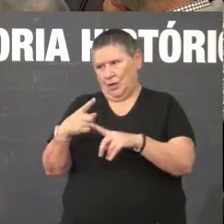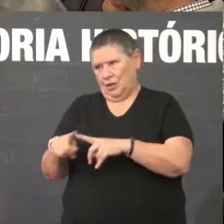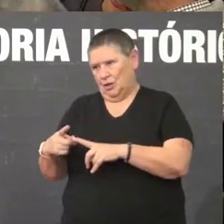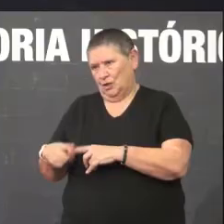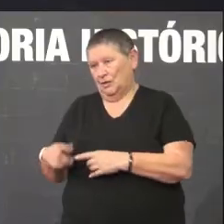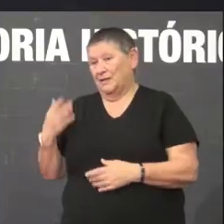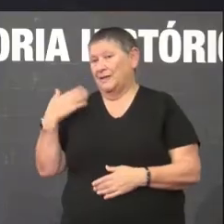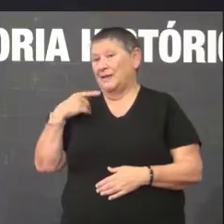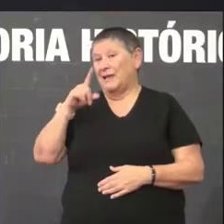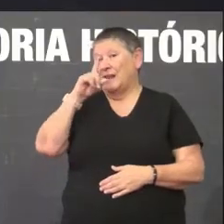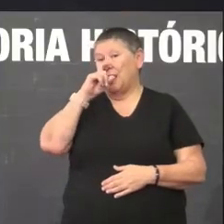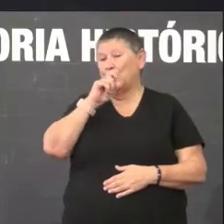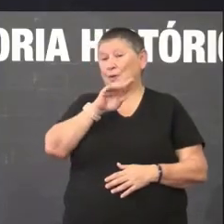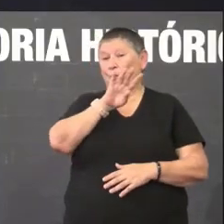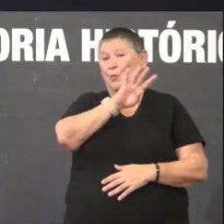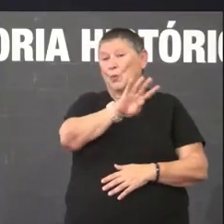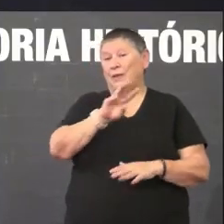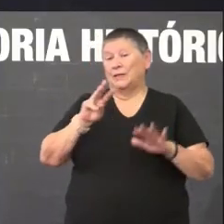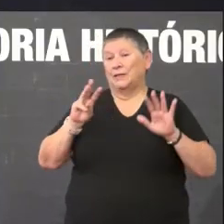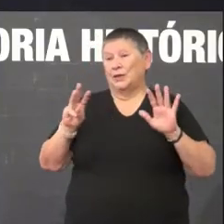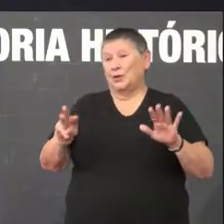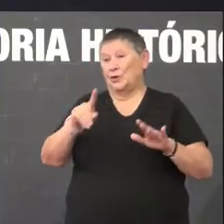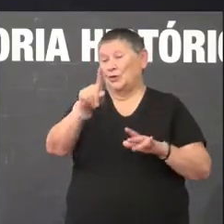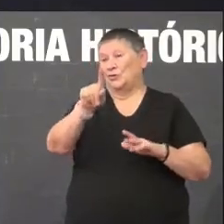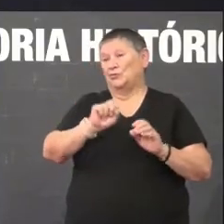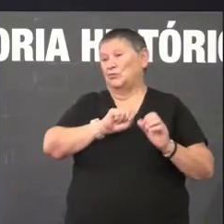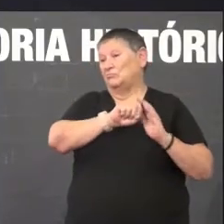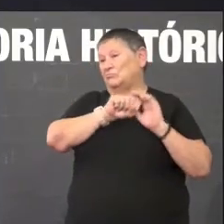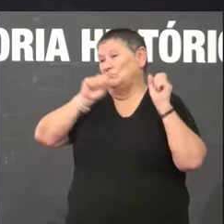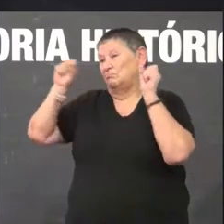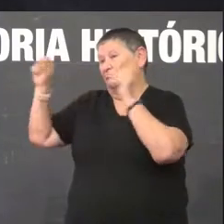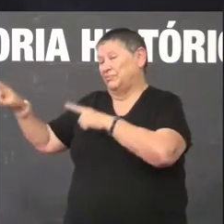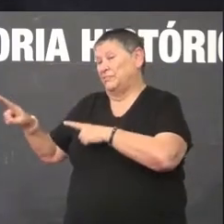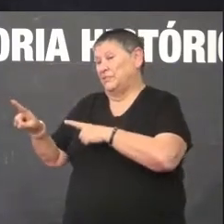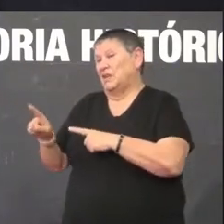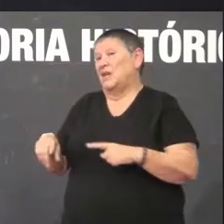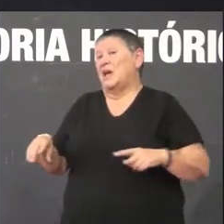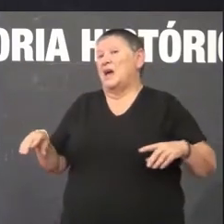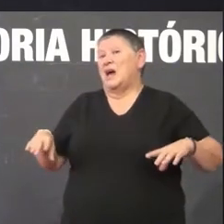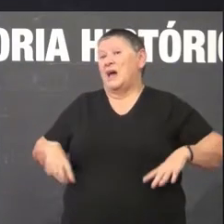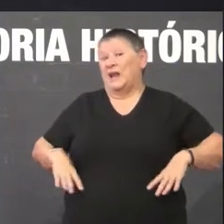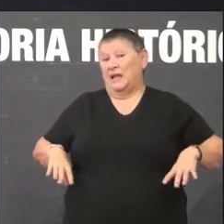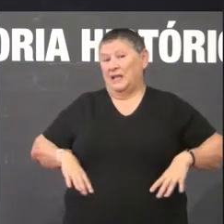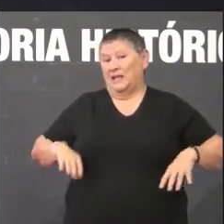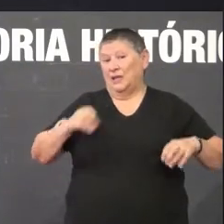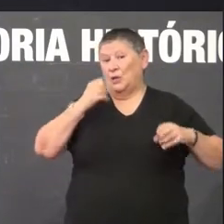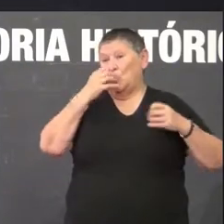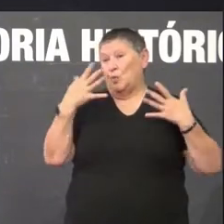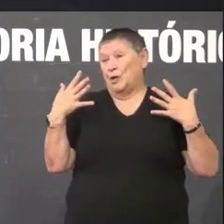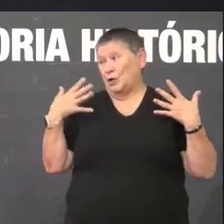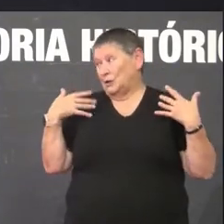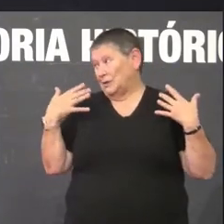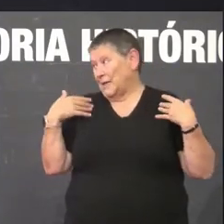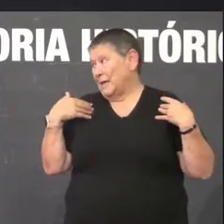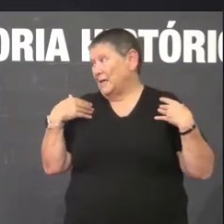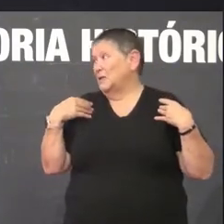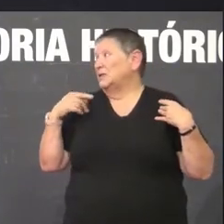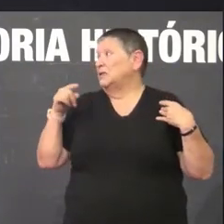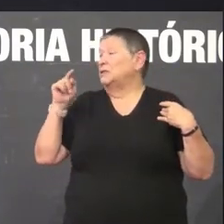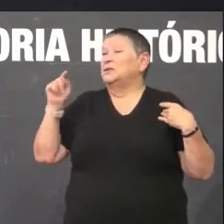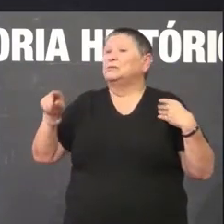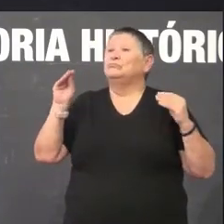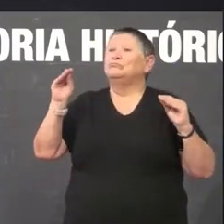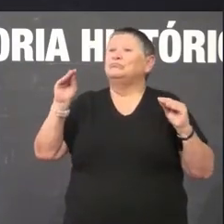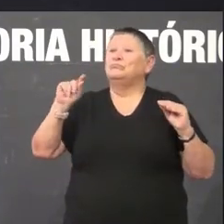en 1948, no exilio arxentino, en Bos Aires, donde está el Manu, en Bos Aires e desde o centro galego,